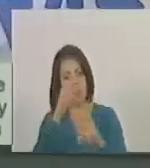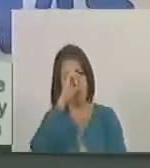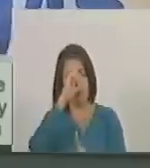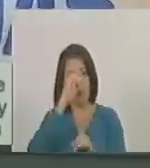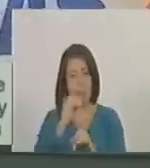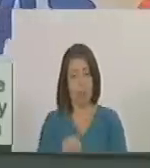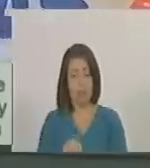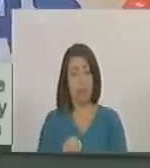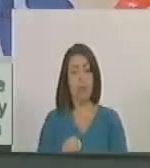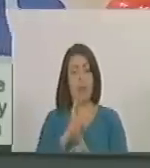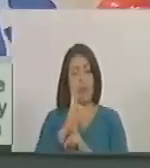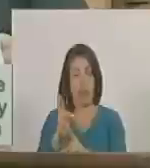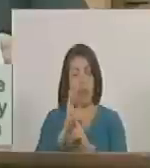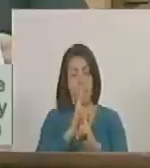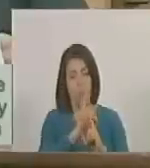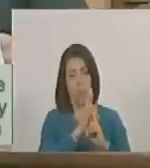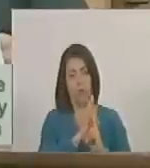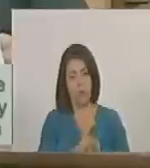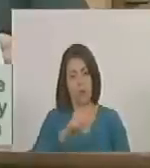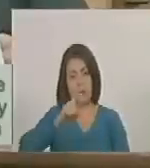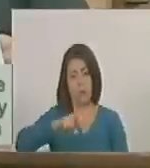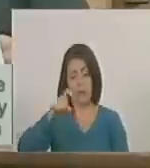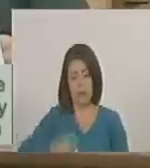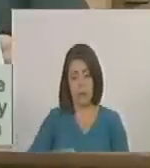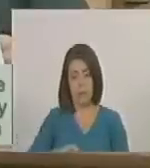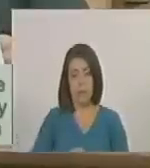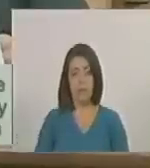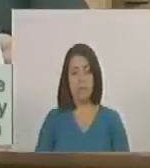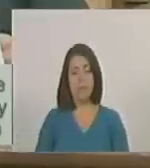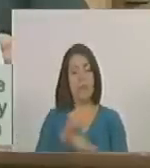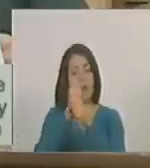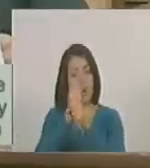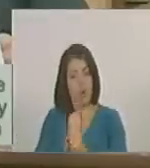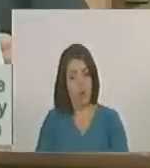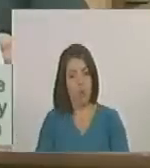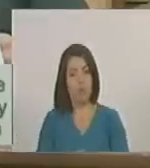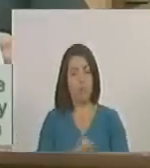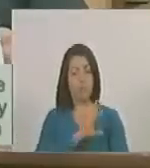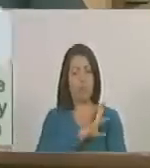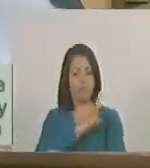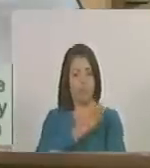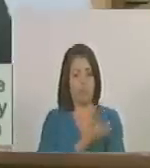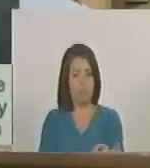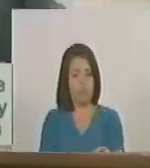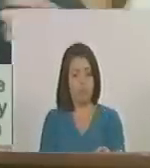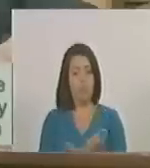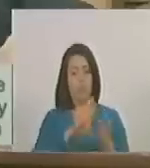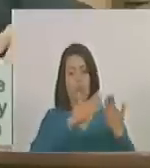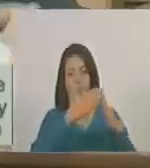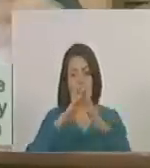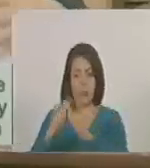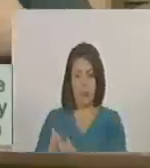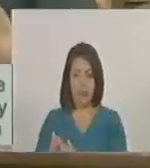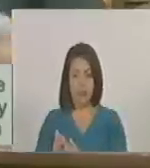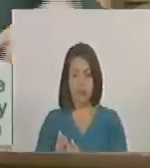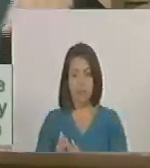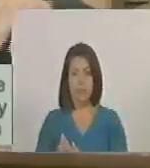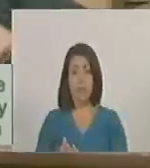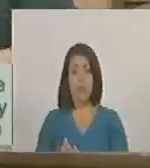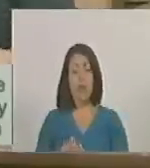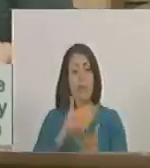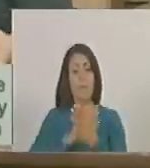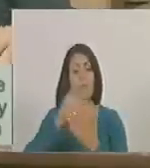objetivos para dar respuesta a las necesidades, aspiraciones y potencialidades de las comunidades.